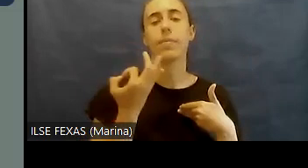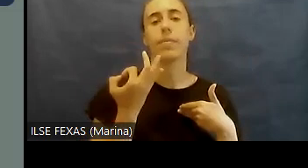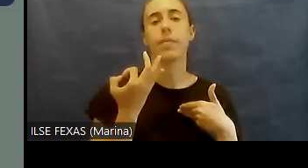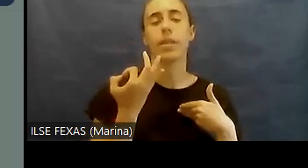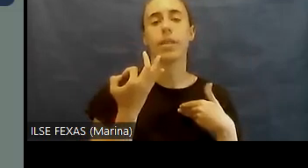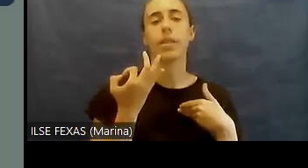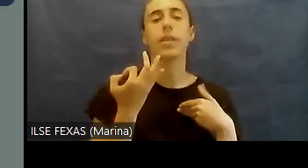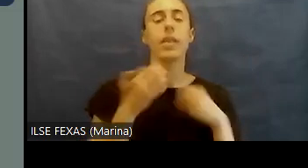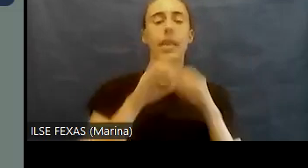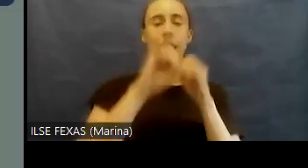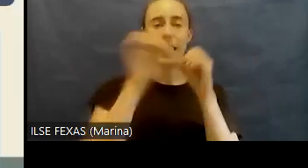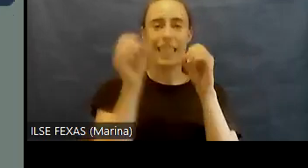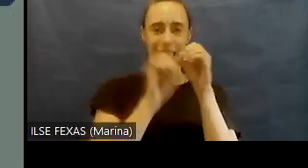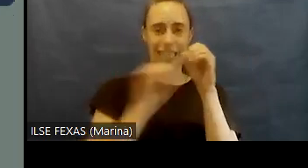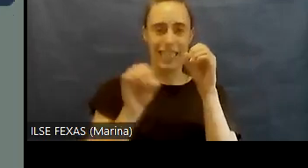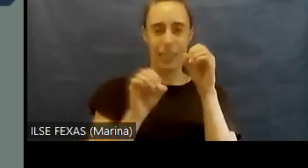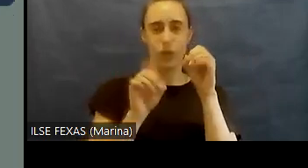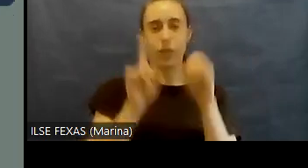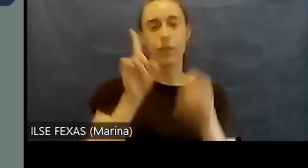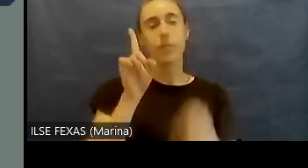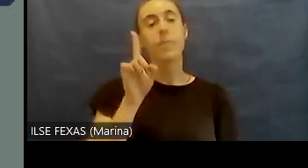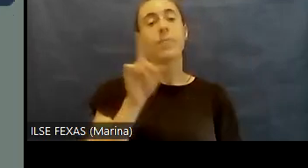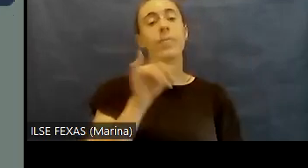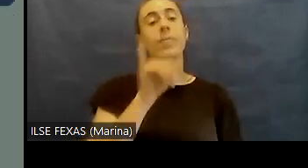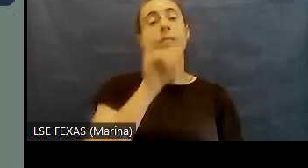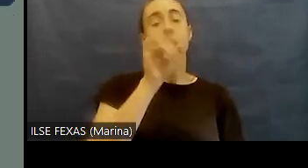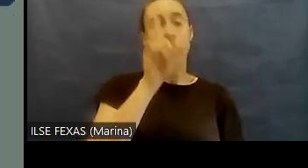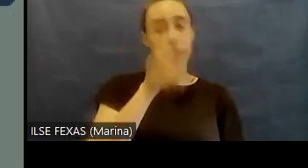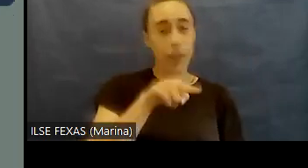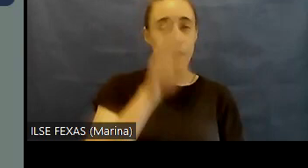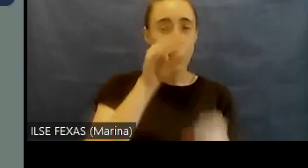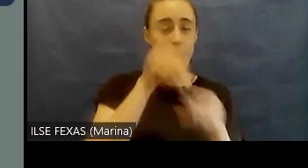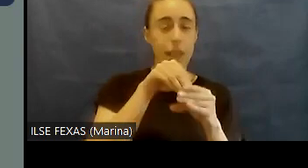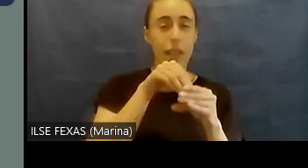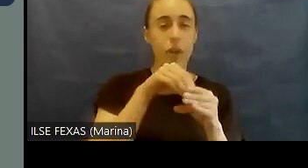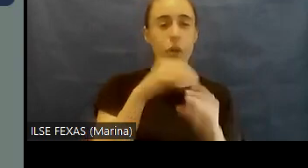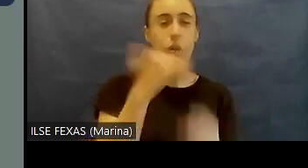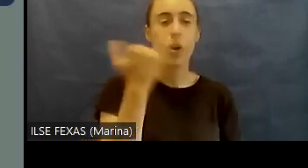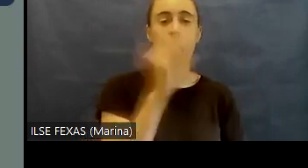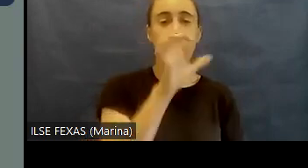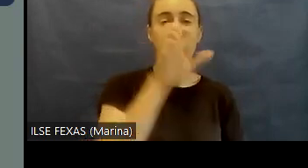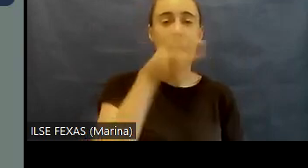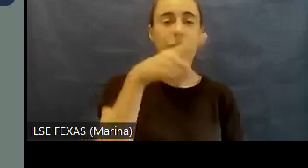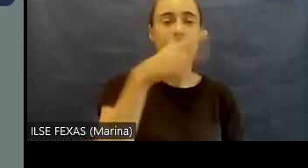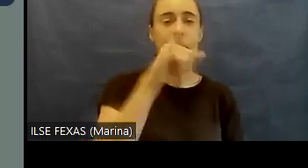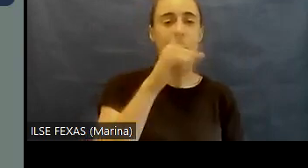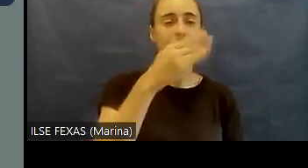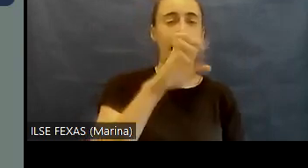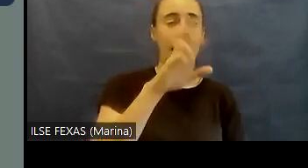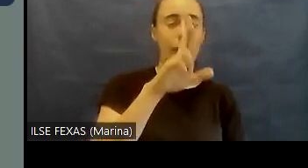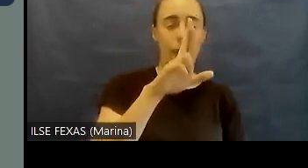intestinal. Bueno, el Immune Plus, además, contiene jengibre. Y el jengibre, que tiene